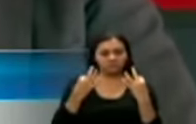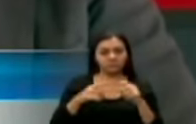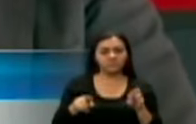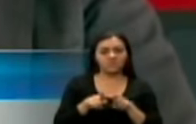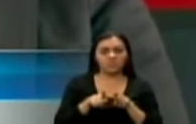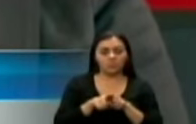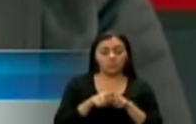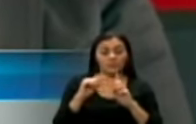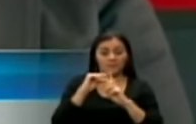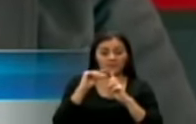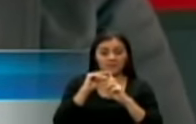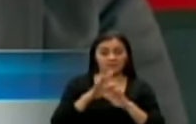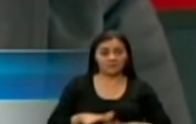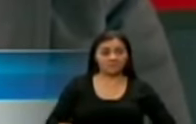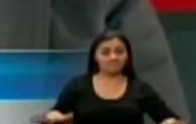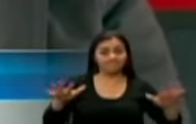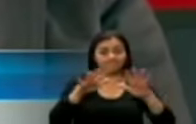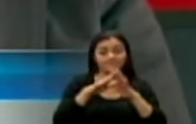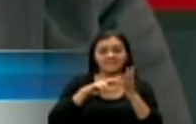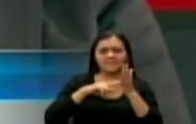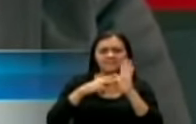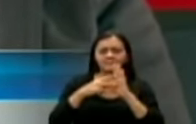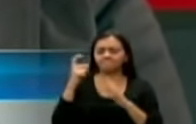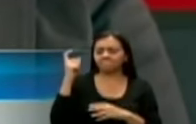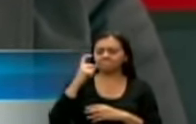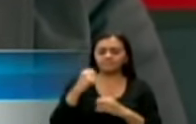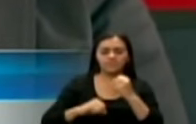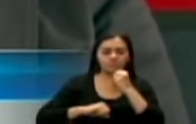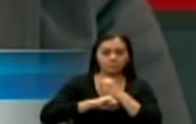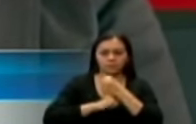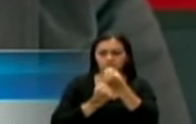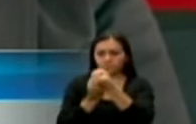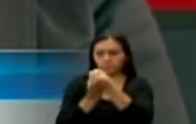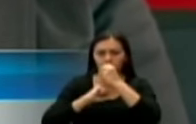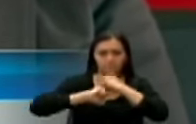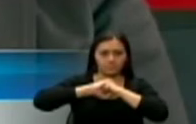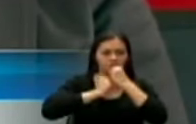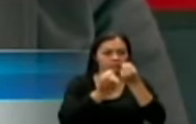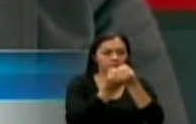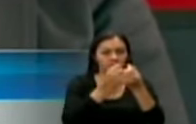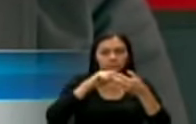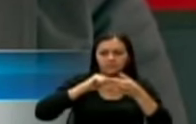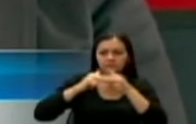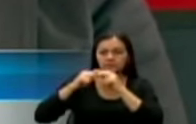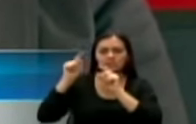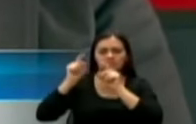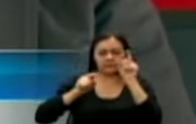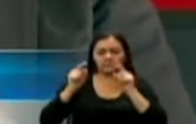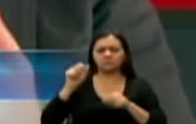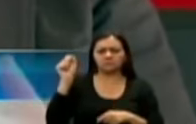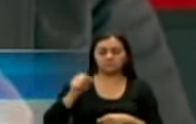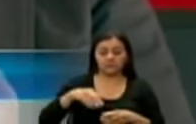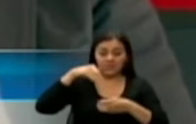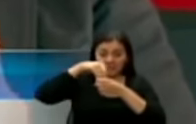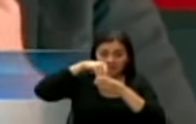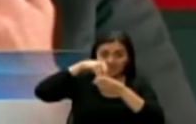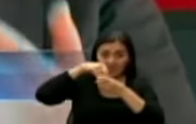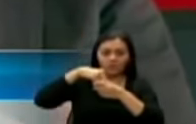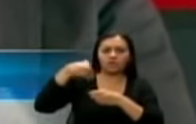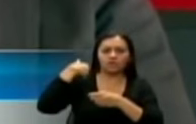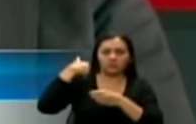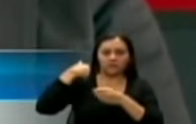de la palabra, sienten que se necesitan y se apoyan mutuamente. Está claro que hay diferencias